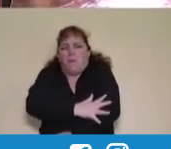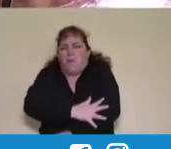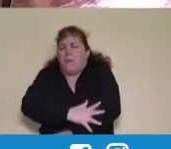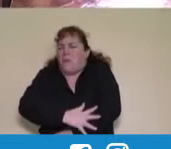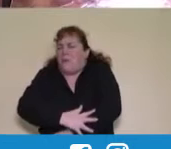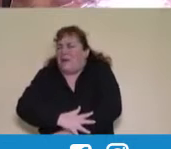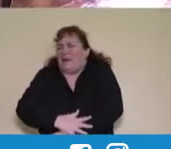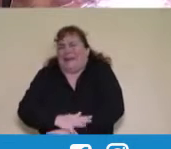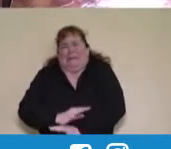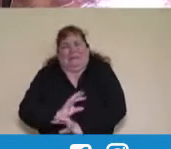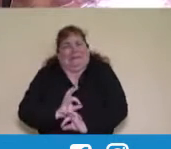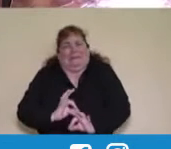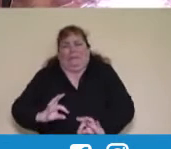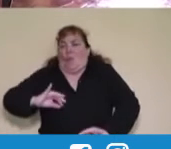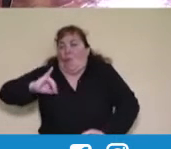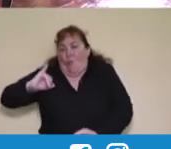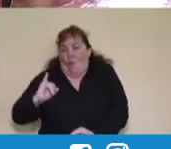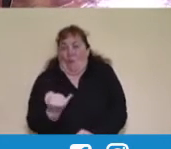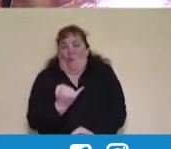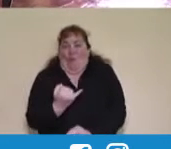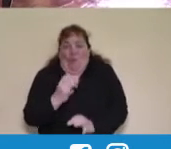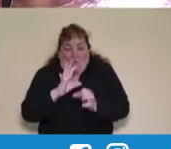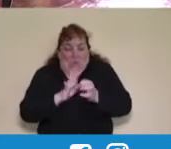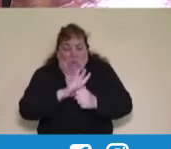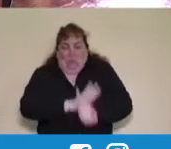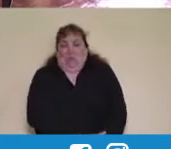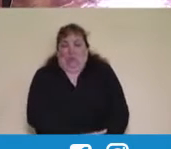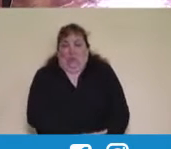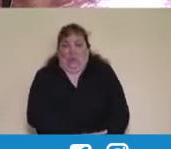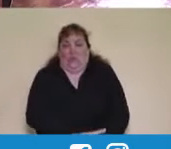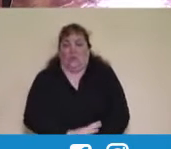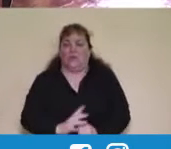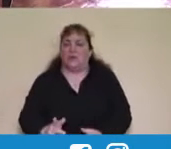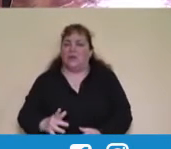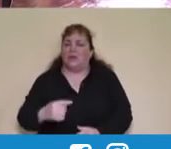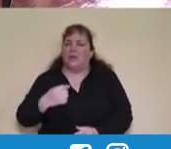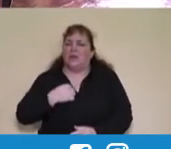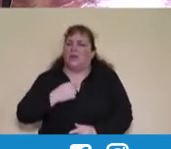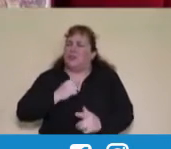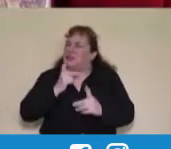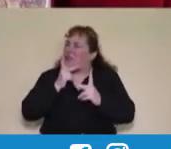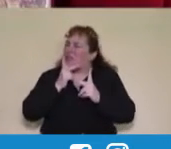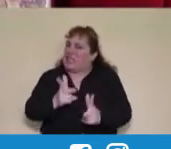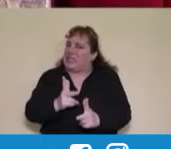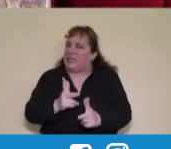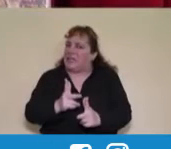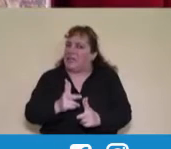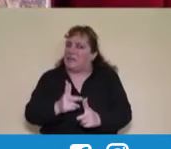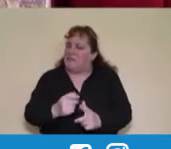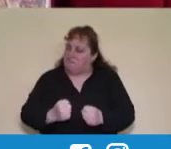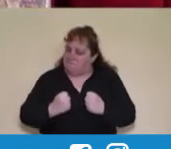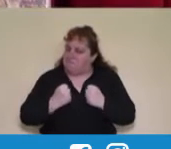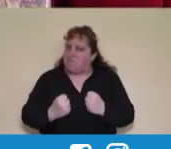pobreza, desnutridos y vulnerables, dije con toda crudeza, pero